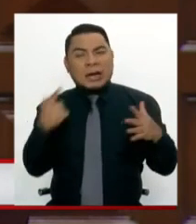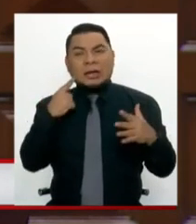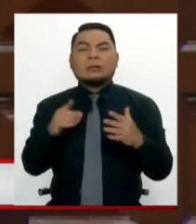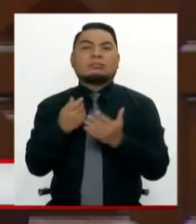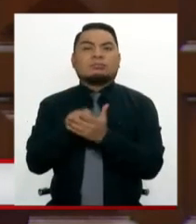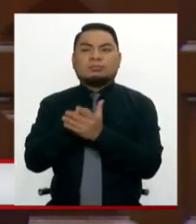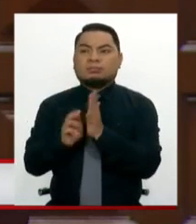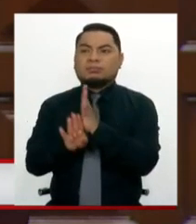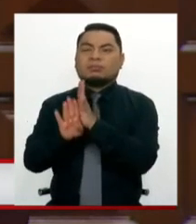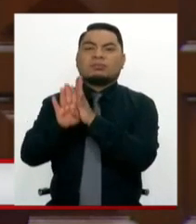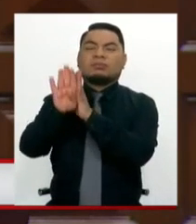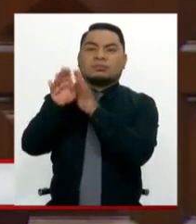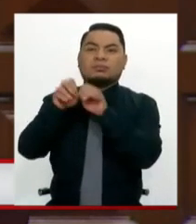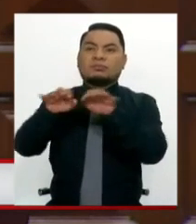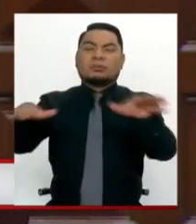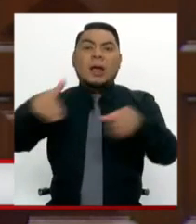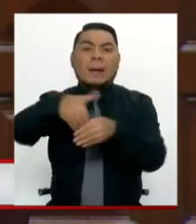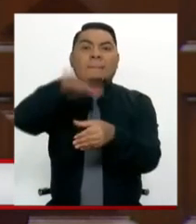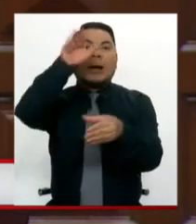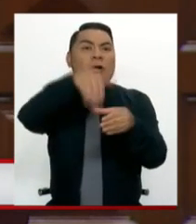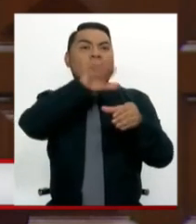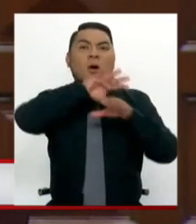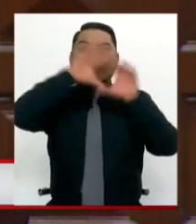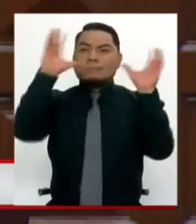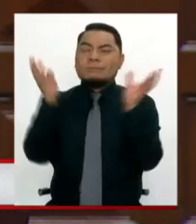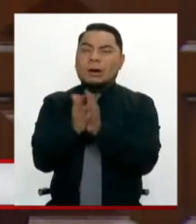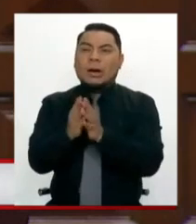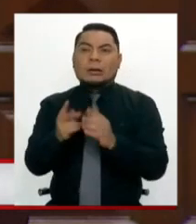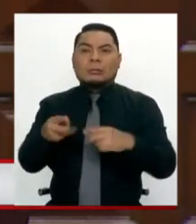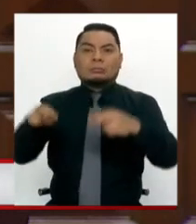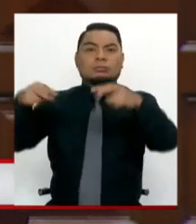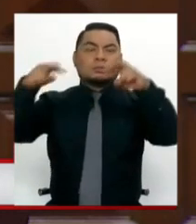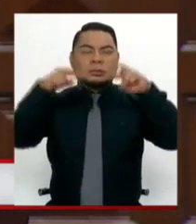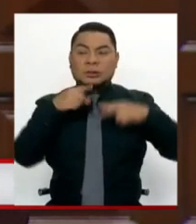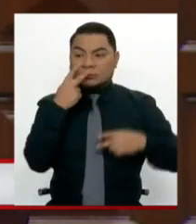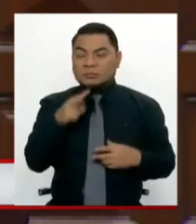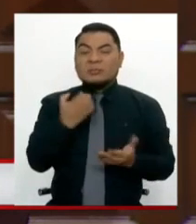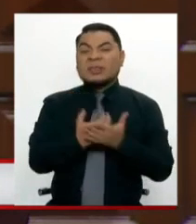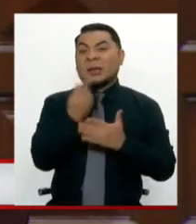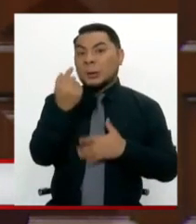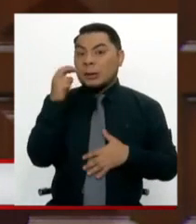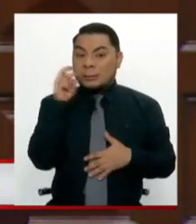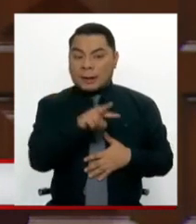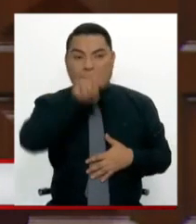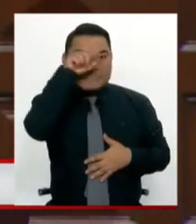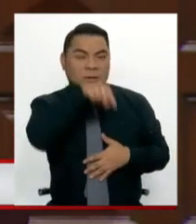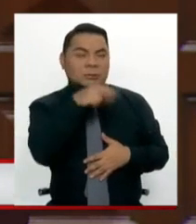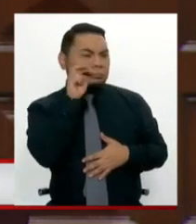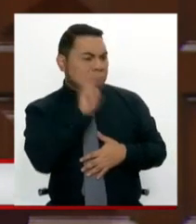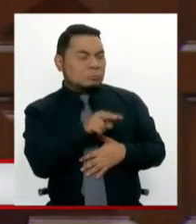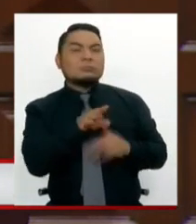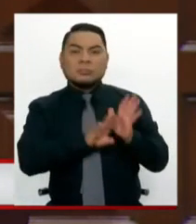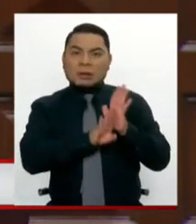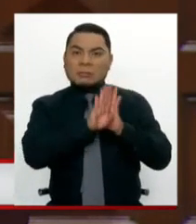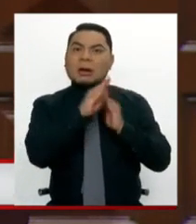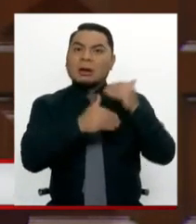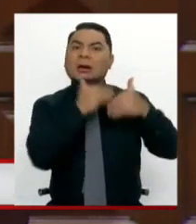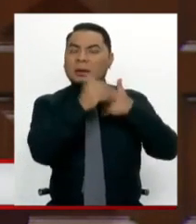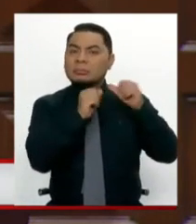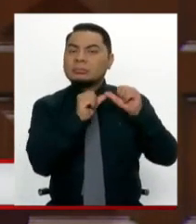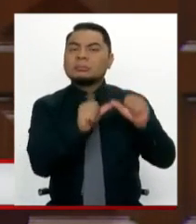inflacionarias y las respuestas de los bancos centrales del mundo se evidencian que la economía peruana ha mostrado avances